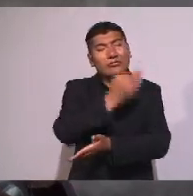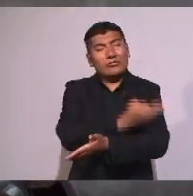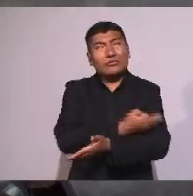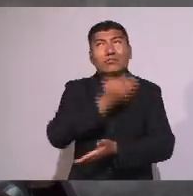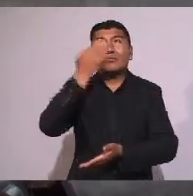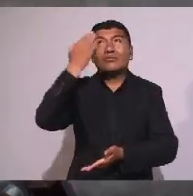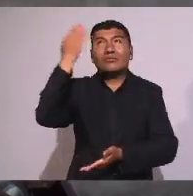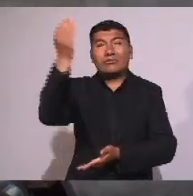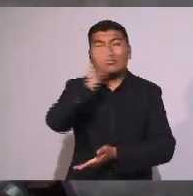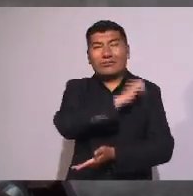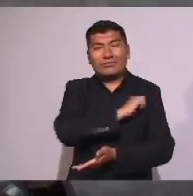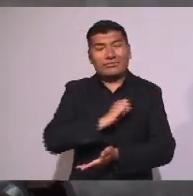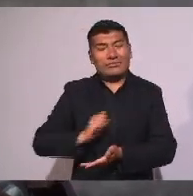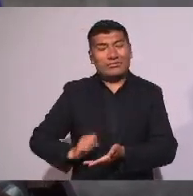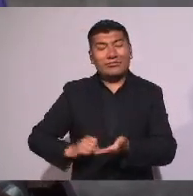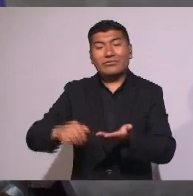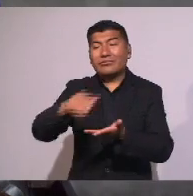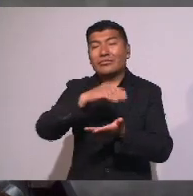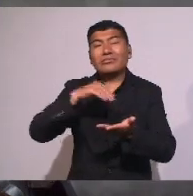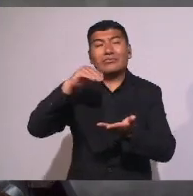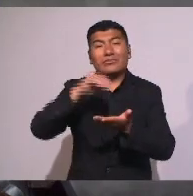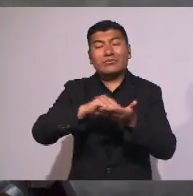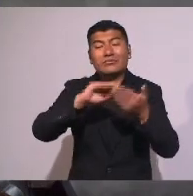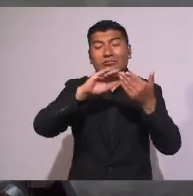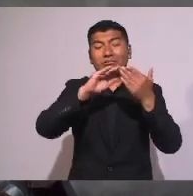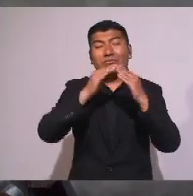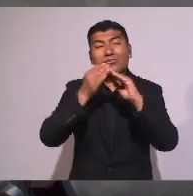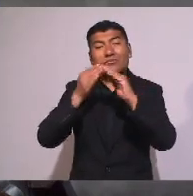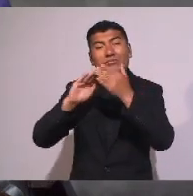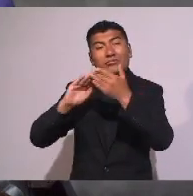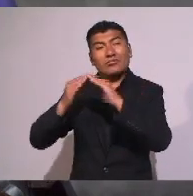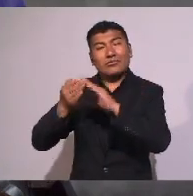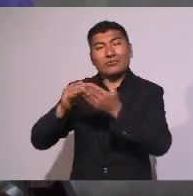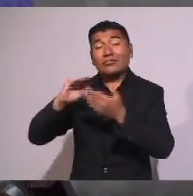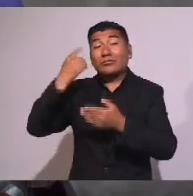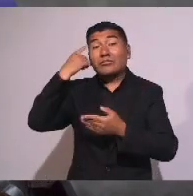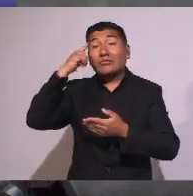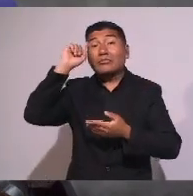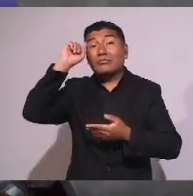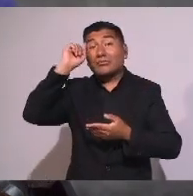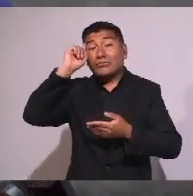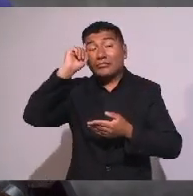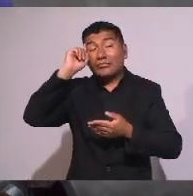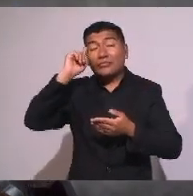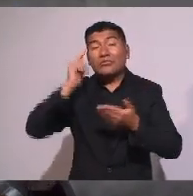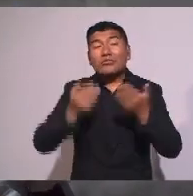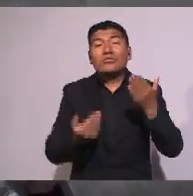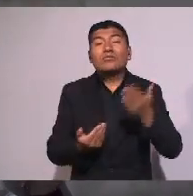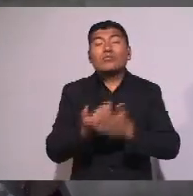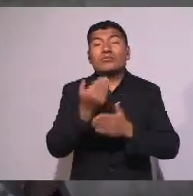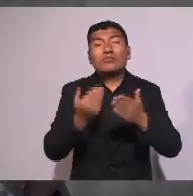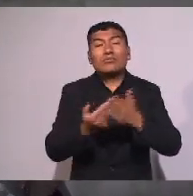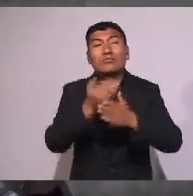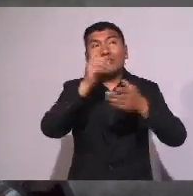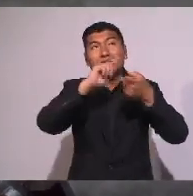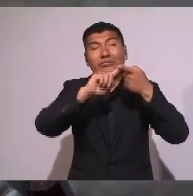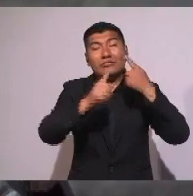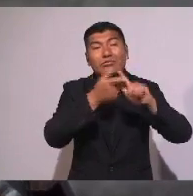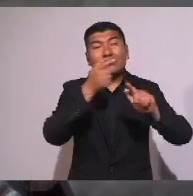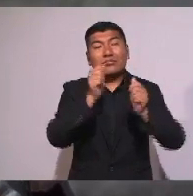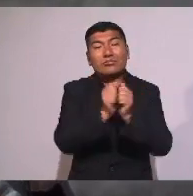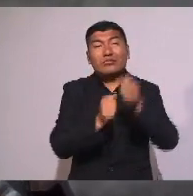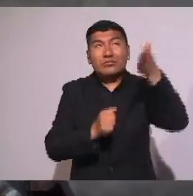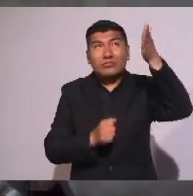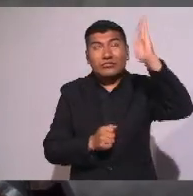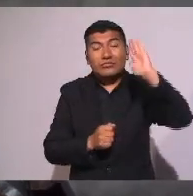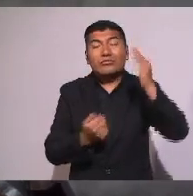Señor en medio de su pueblo, para abuenarnos de nuevo con Dios, para abuenarnos